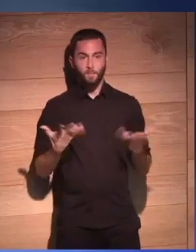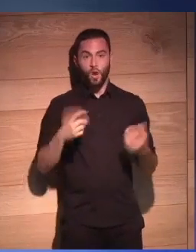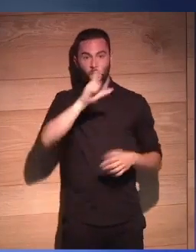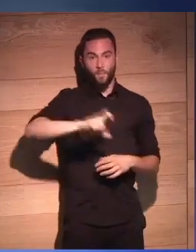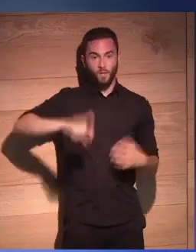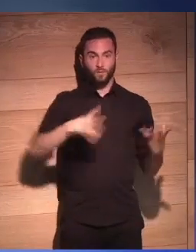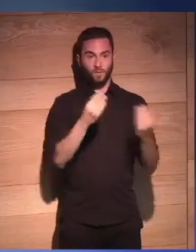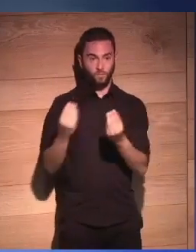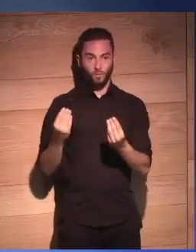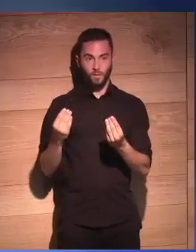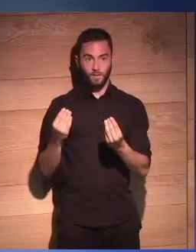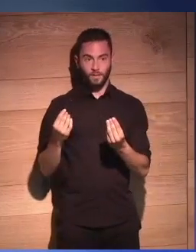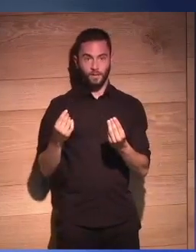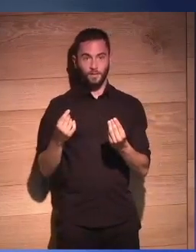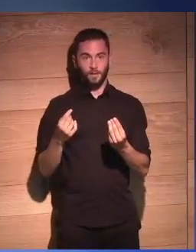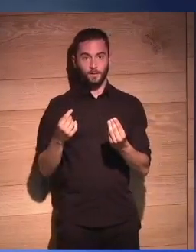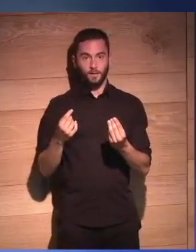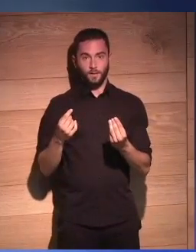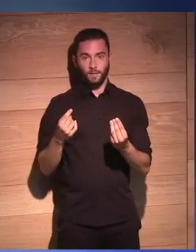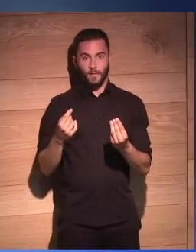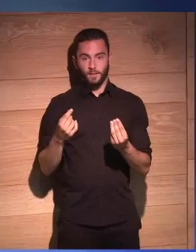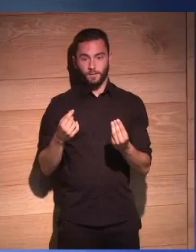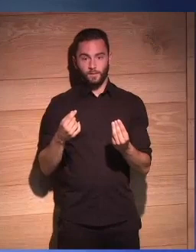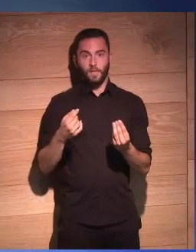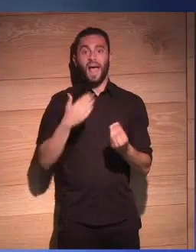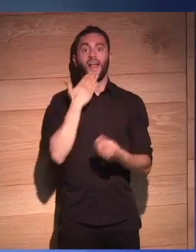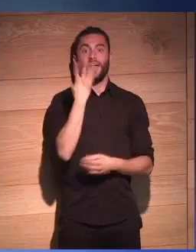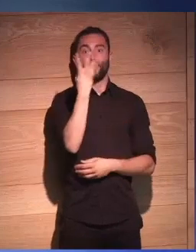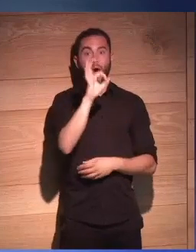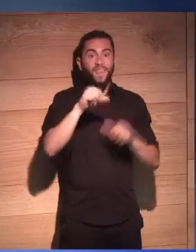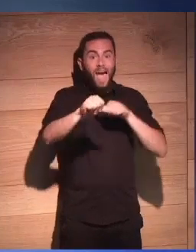gente recién está empezando a los 40. Un dato,